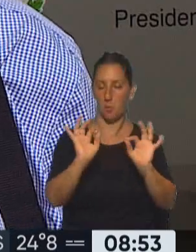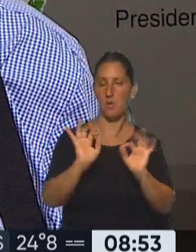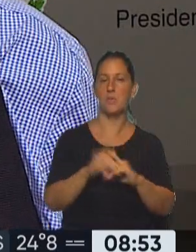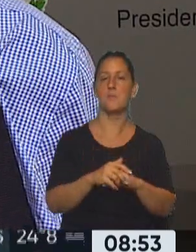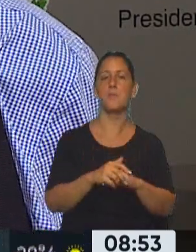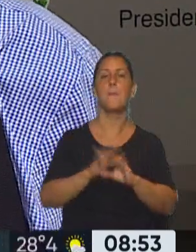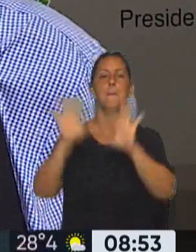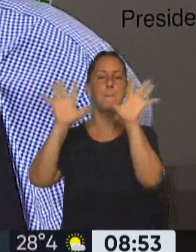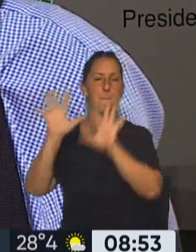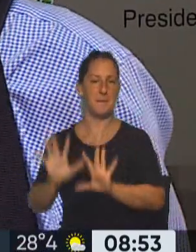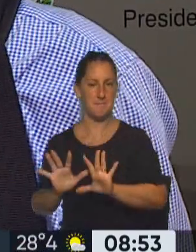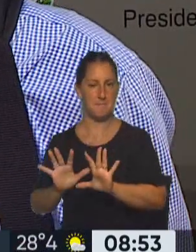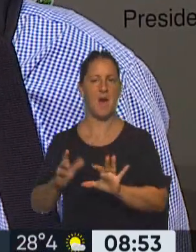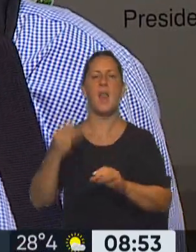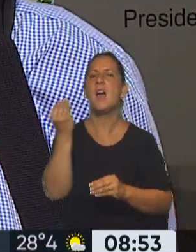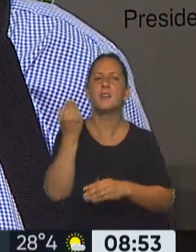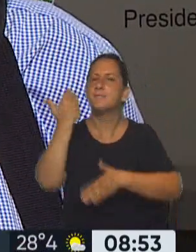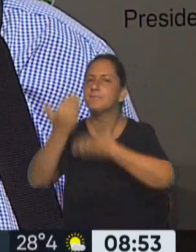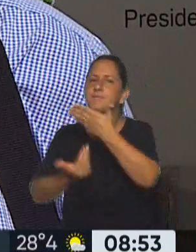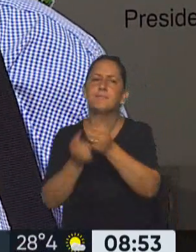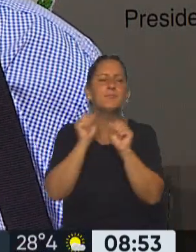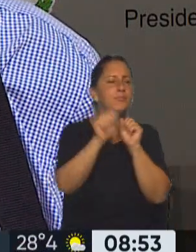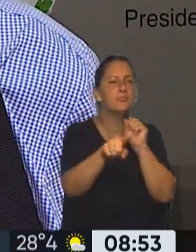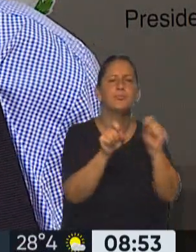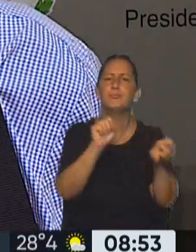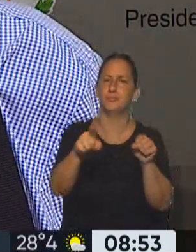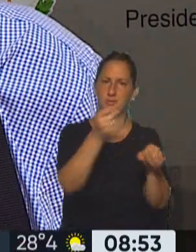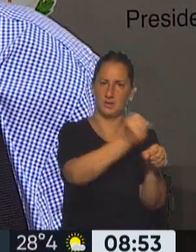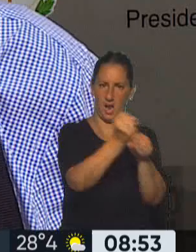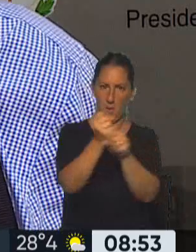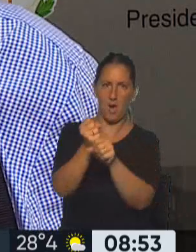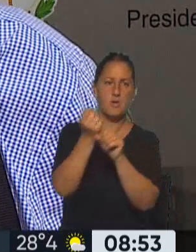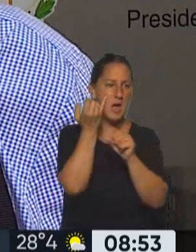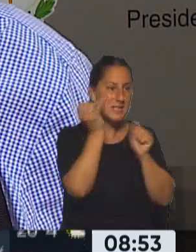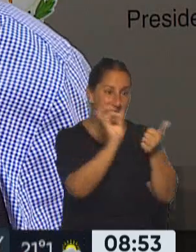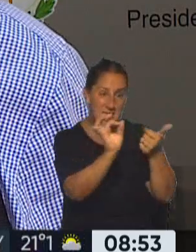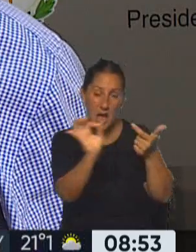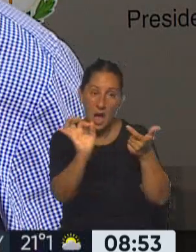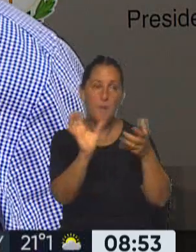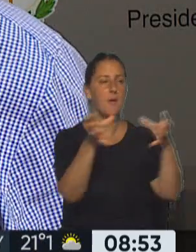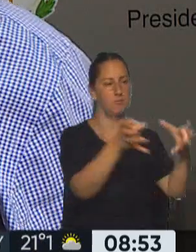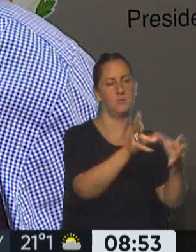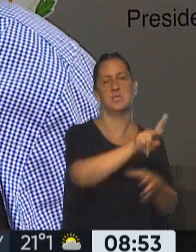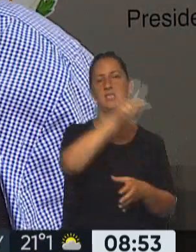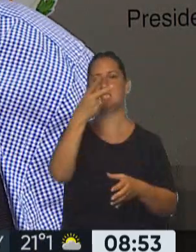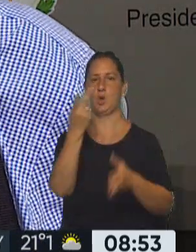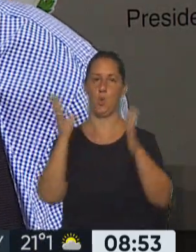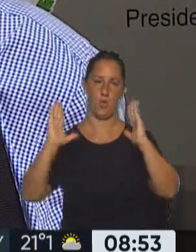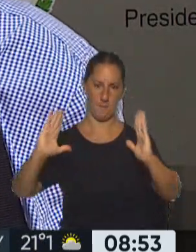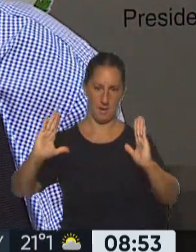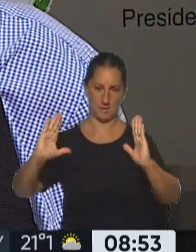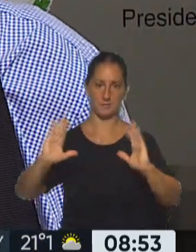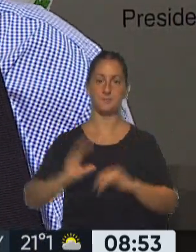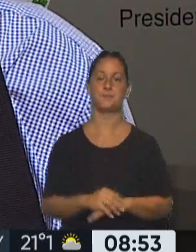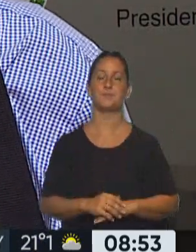el empeñamiento que van a llevar a cabo cada uno y una vez que eso esté determinado, vamos por la segunda parte. Ahora ya